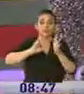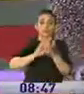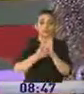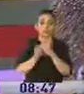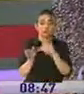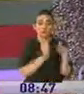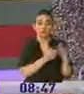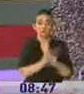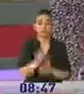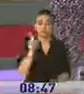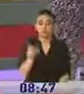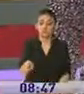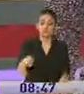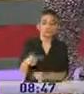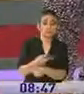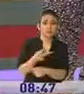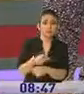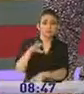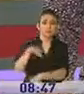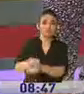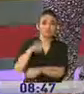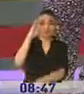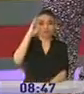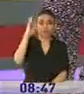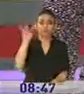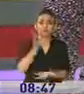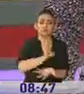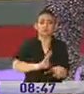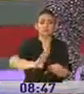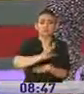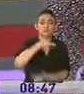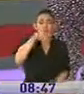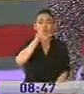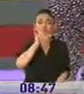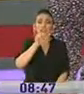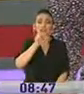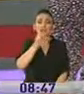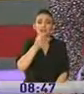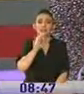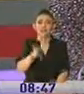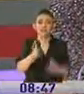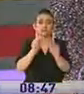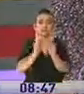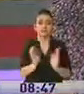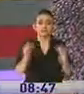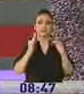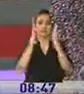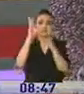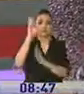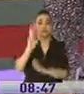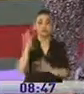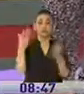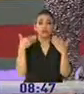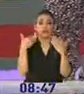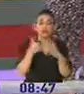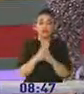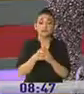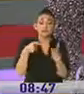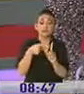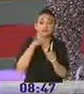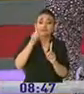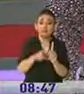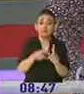8:46 de un presunto delincuente fue detenido por la policía en la cooperativa Andrés Quiñones de la isla Trinitaria, al sur de la ciudad de Guayaquil. El